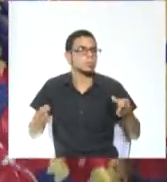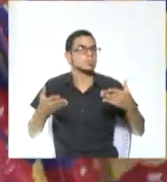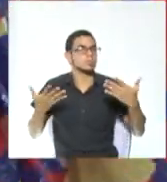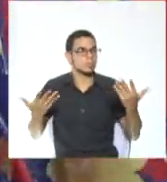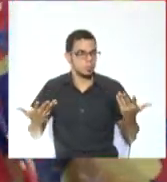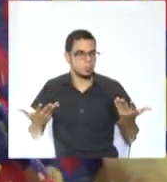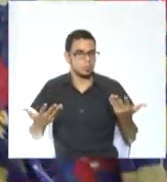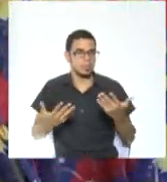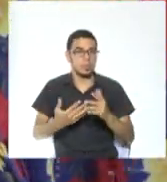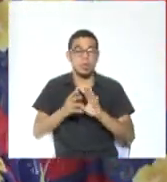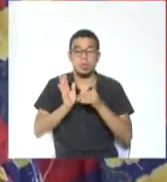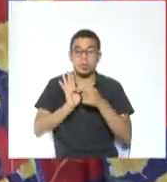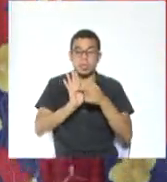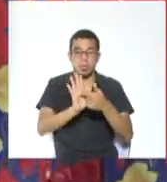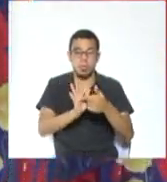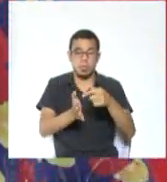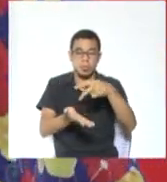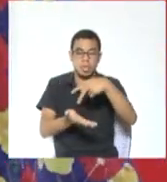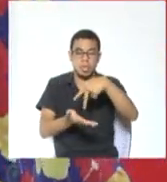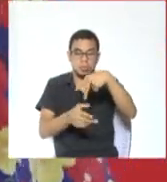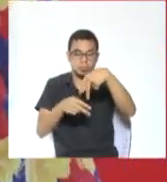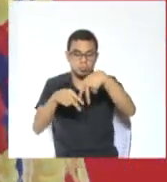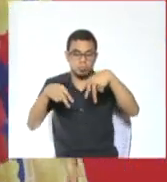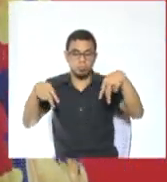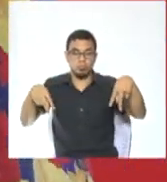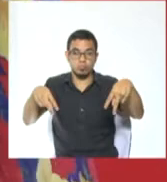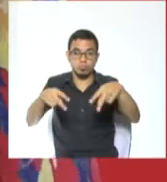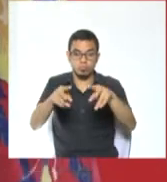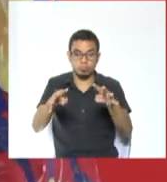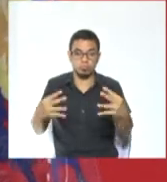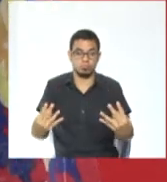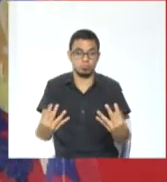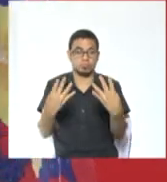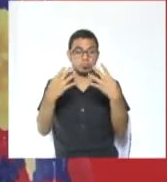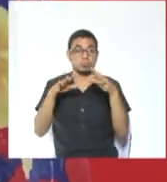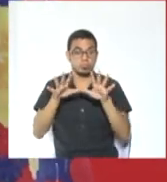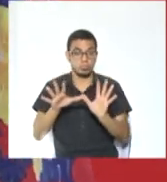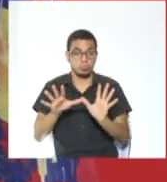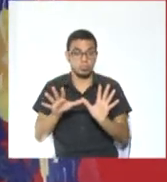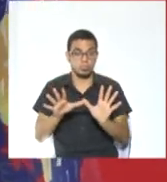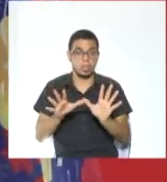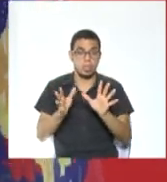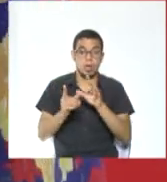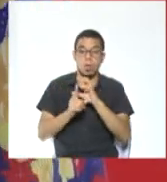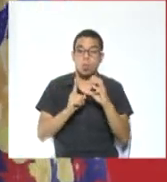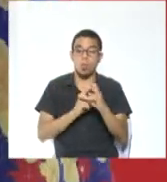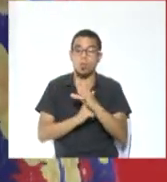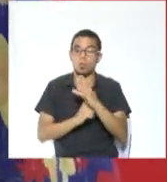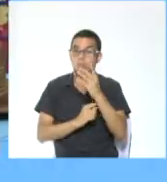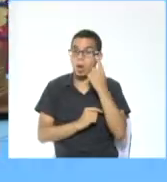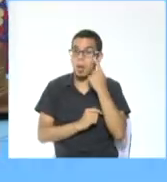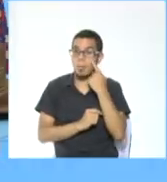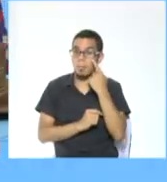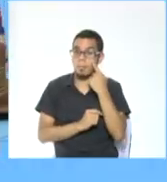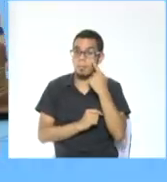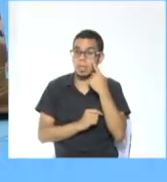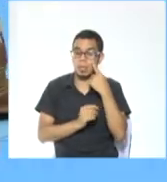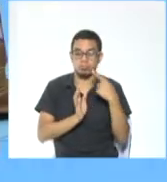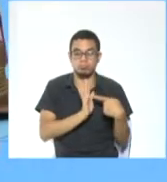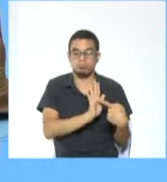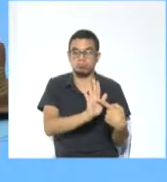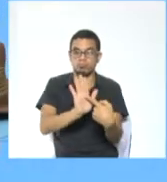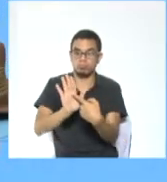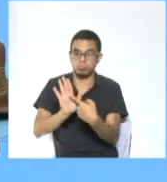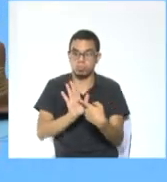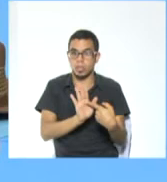vayamos a hacer muestras culturales con nuestros niños y nuestras niñas, tengamos siempre presente nuestra cultura, porque tenemos en